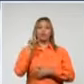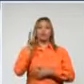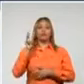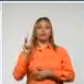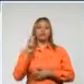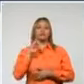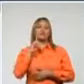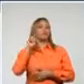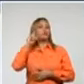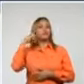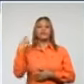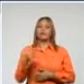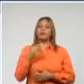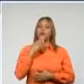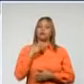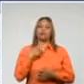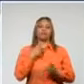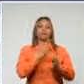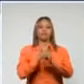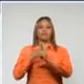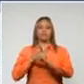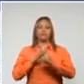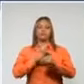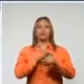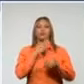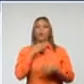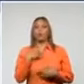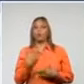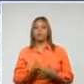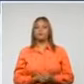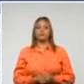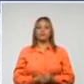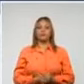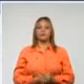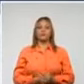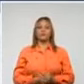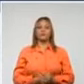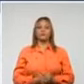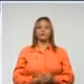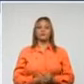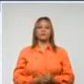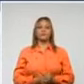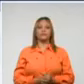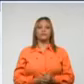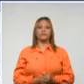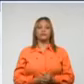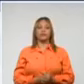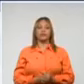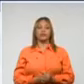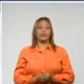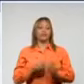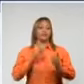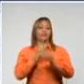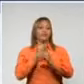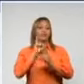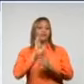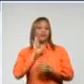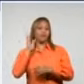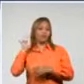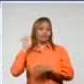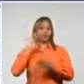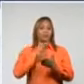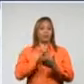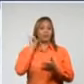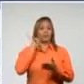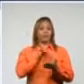precisar la fuente de infección. Con fuente de infección en el extranjero, mantenemos un